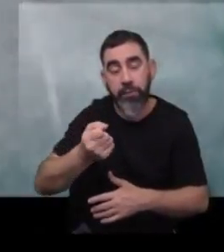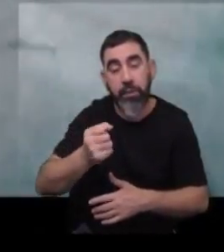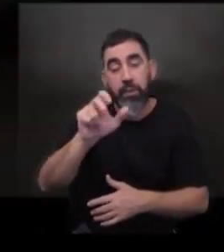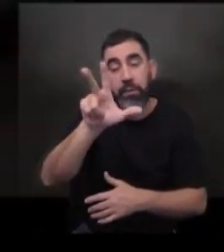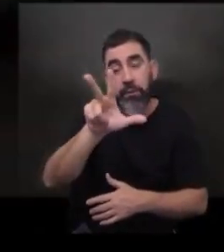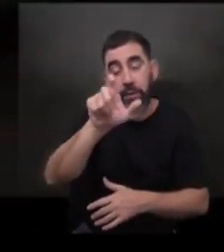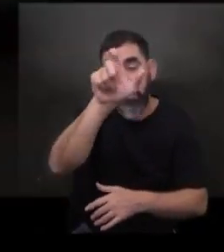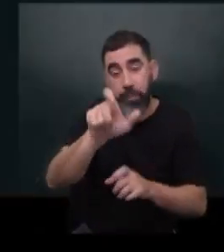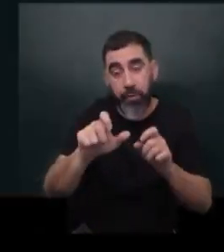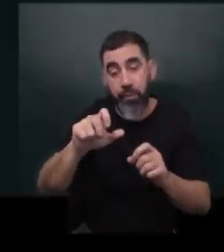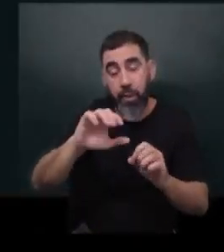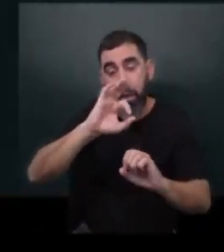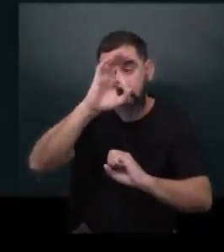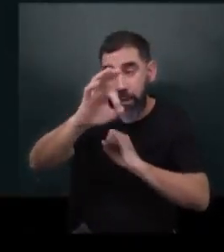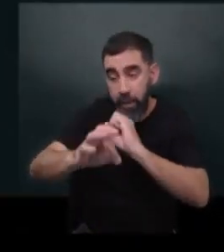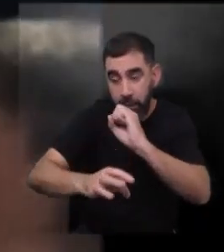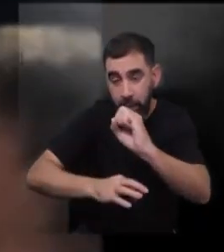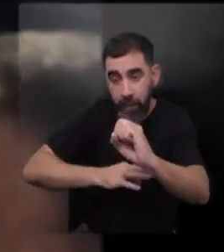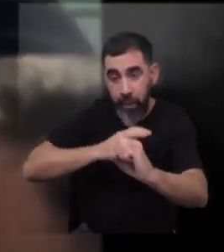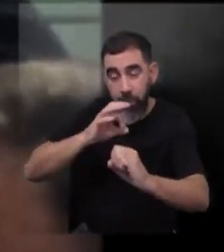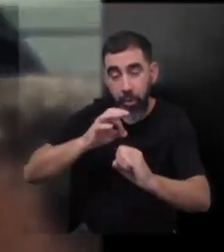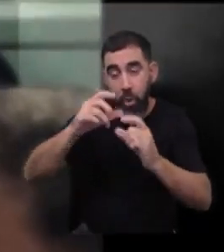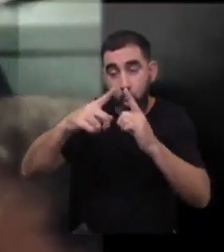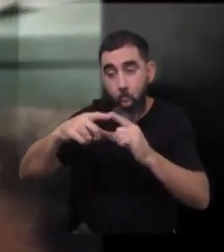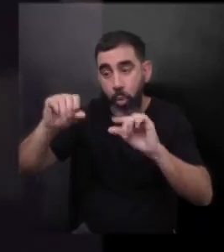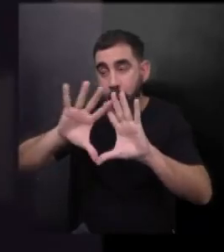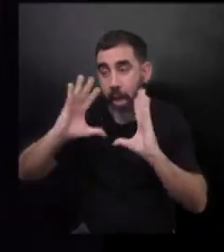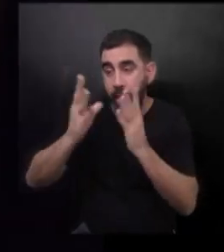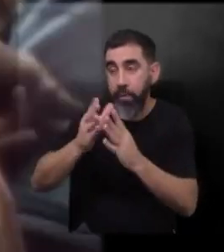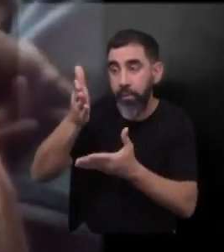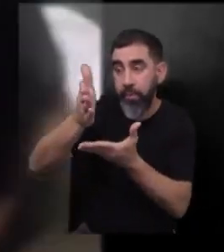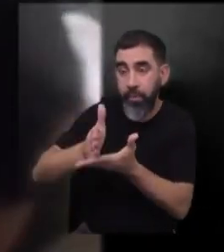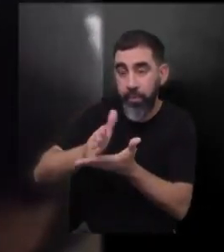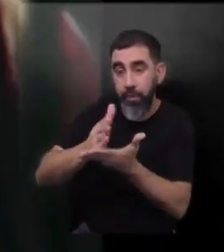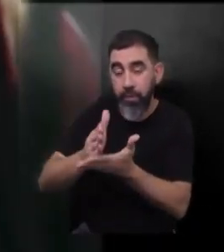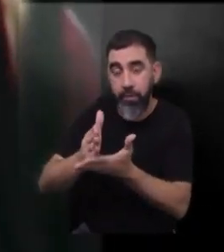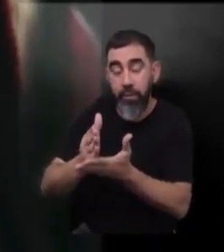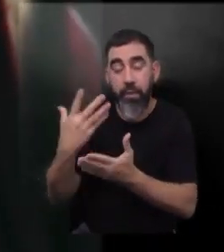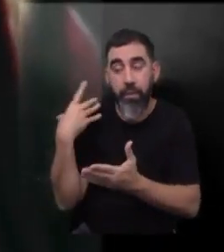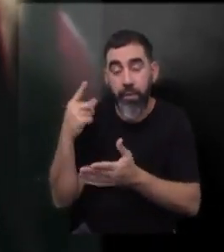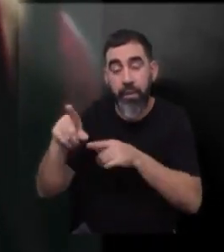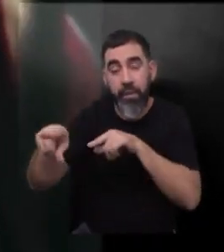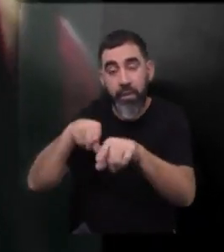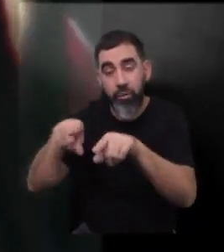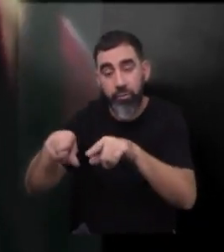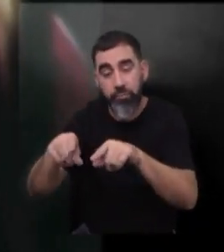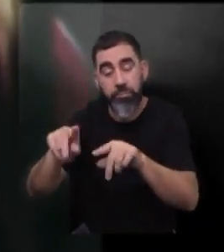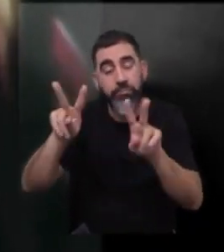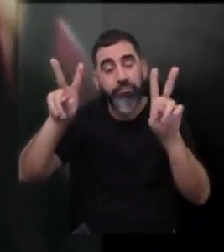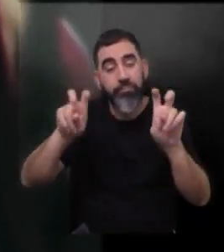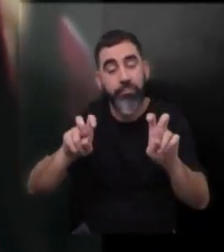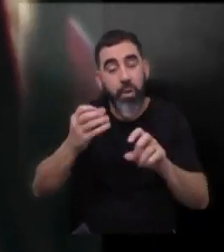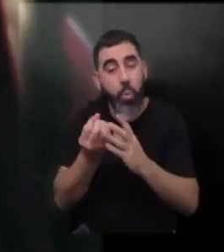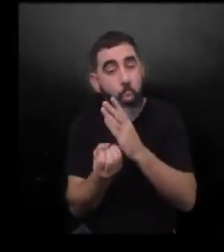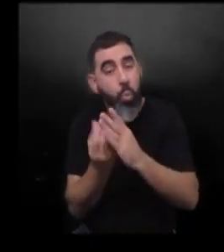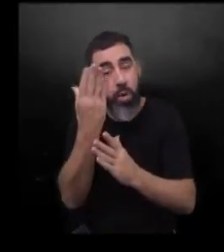varados en el espacio entre la Tierra y la Luna. La dirección británica del documental aporta una perspectiva, si se quiere, hasta